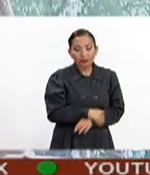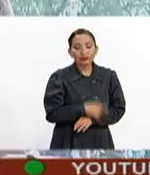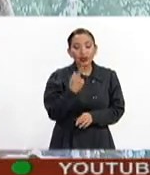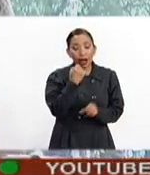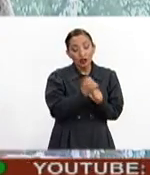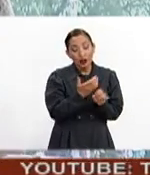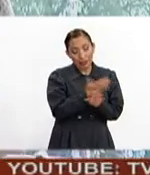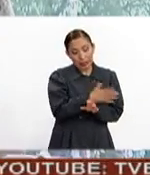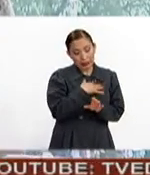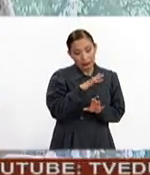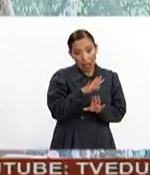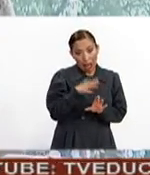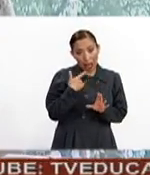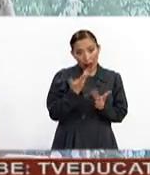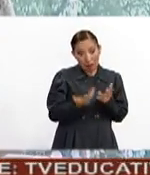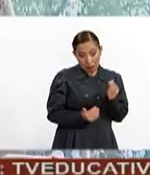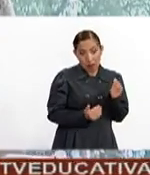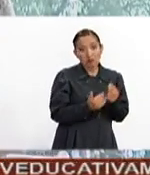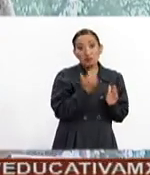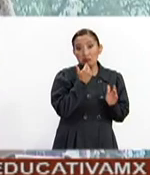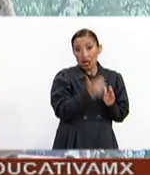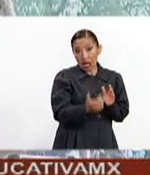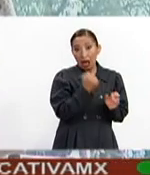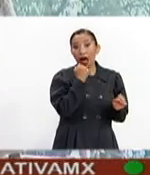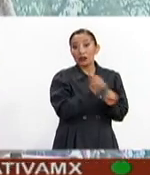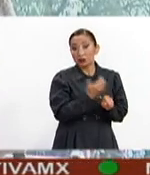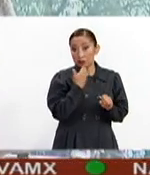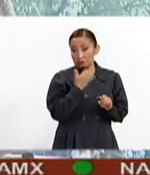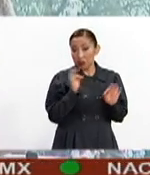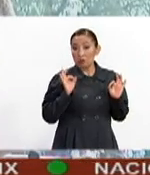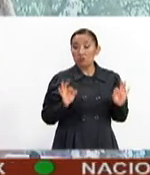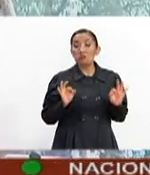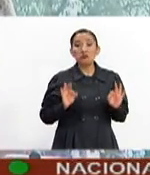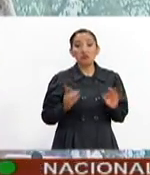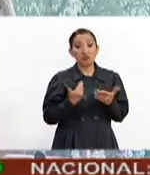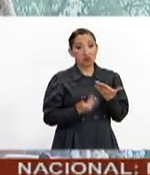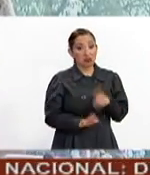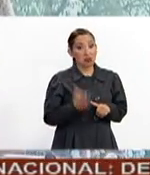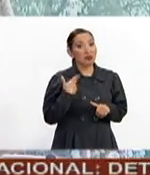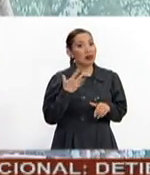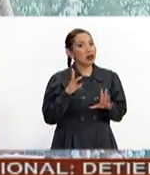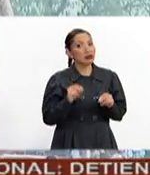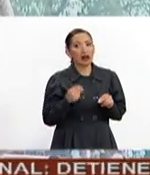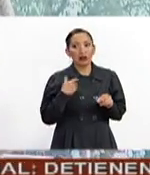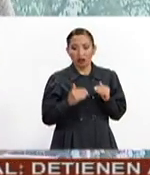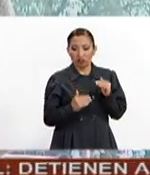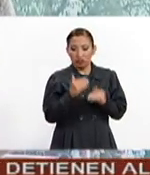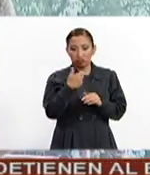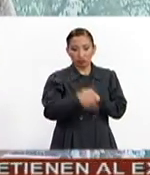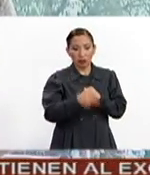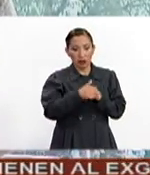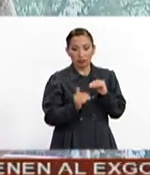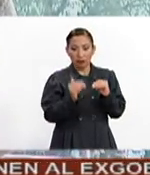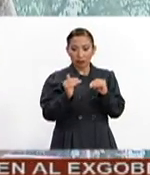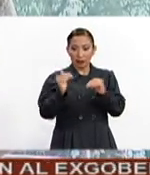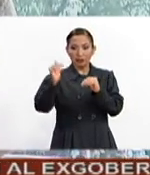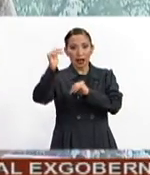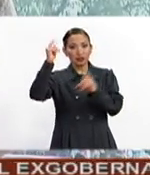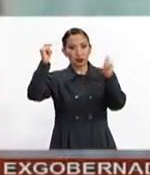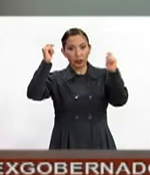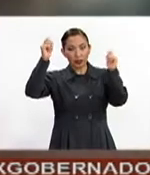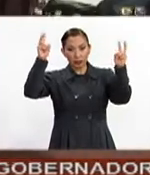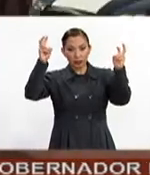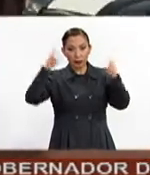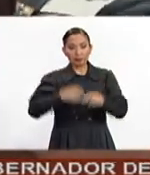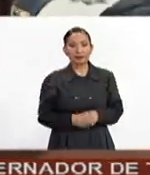el año pasado ya fue de por sí un año particularmente exitoso, en donde se rompieron muchos récords en materia